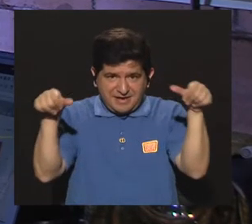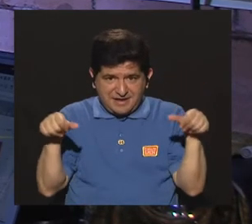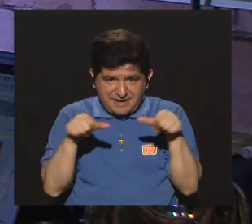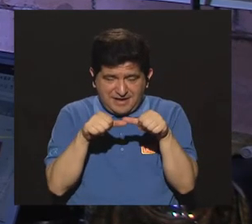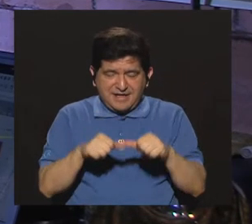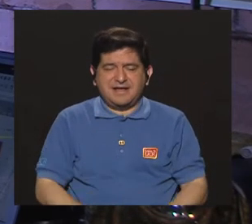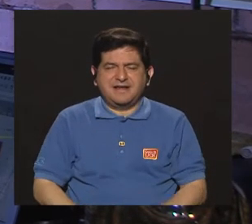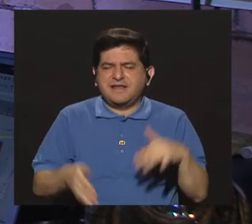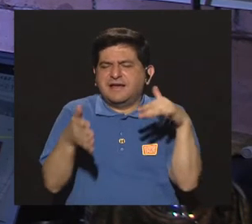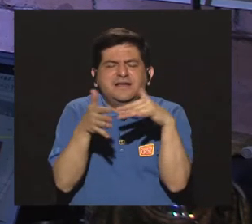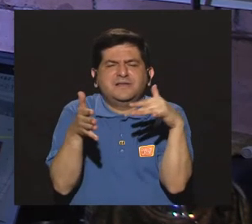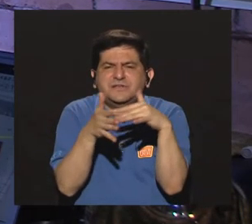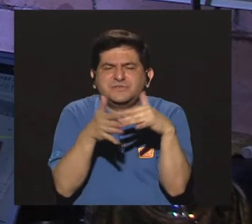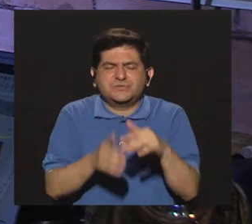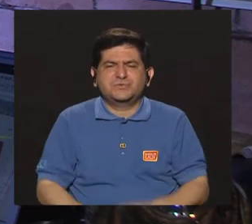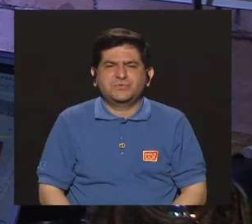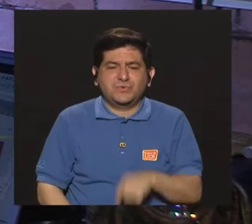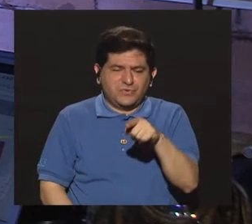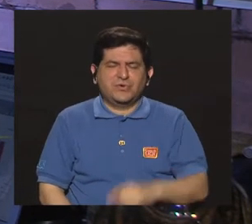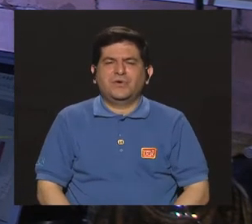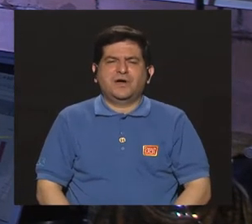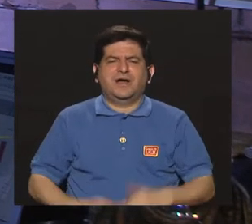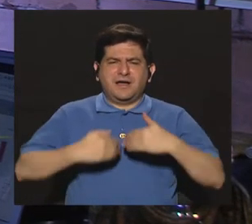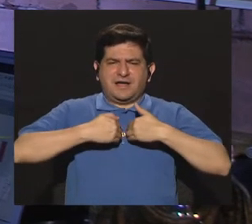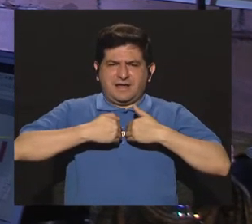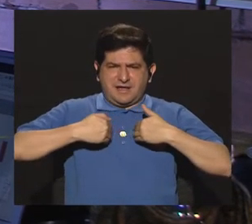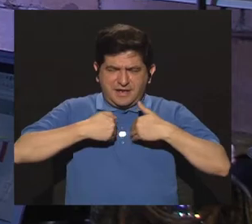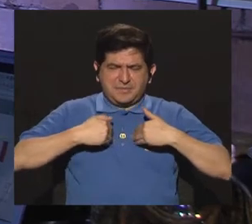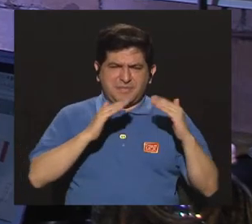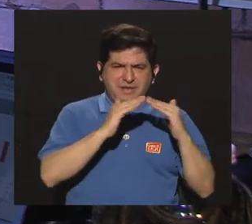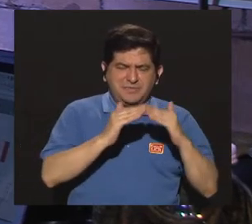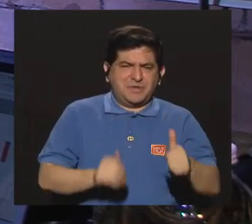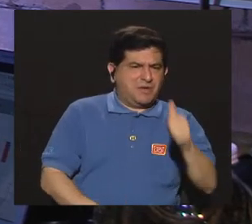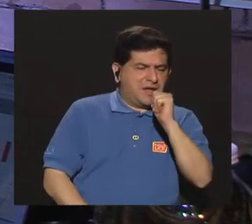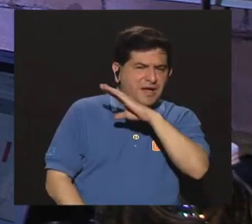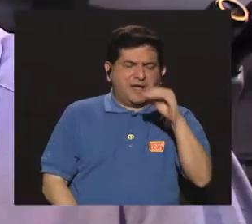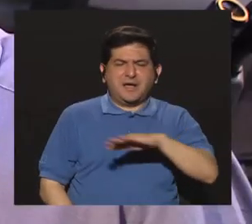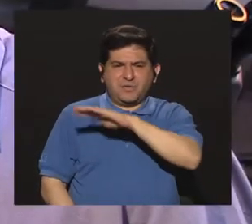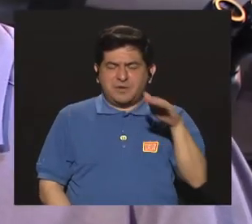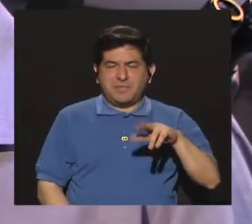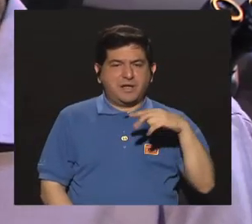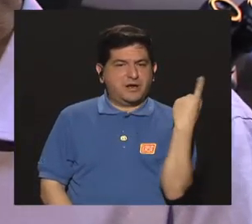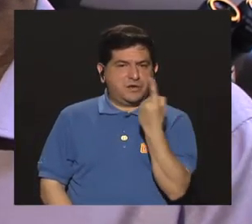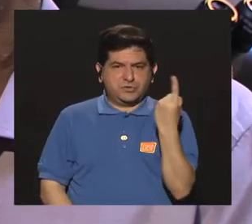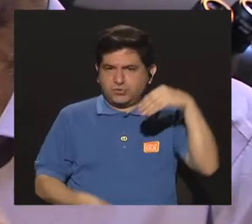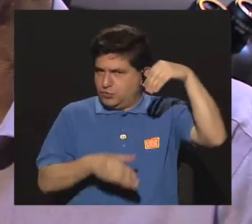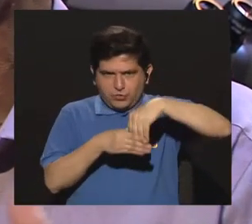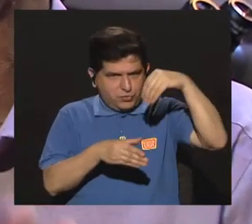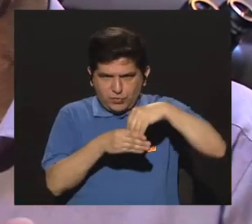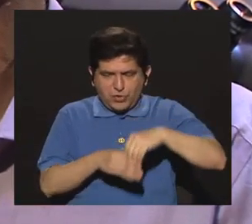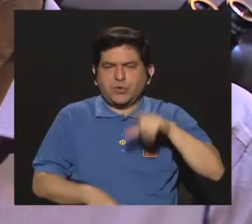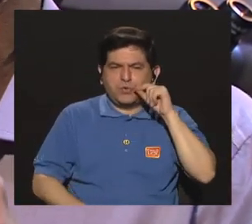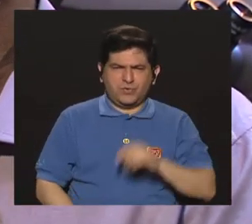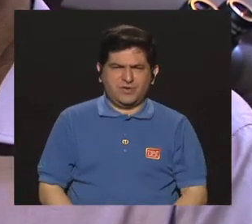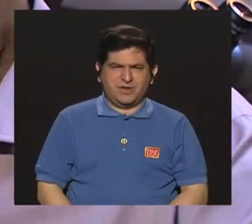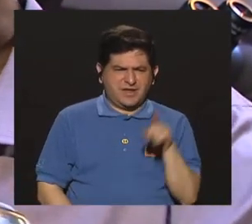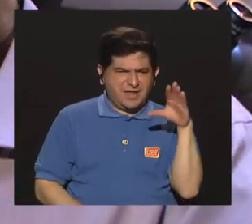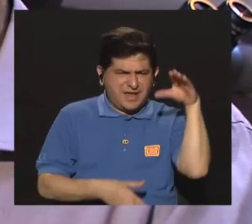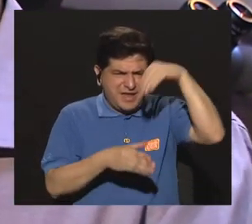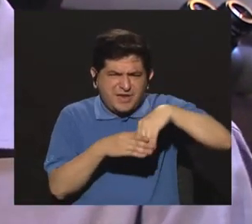que se dedica al estudio de anfibios y reptiles con exclusión de las aves porque se incluyen anfibios y reptiles